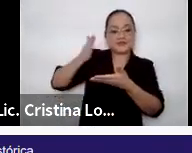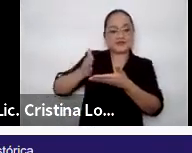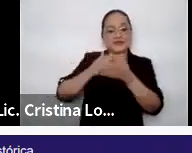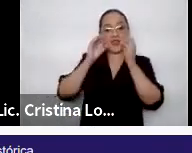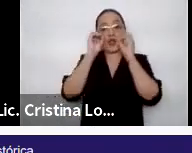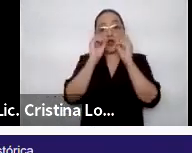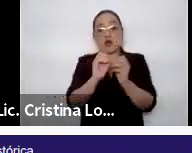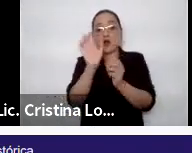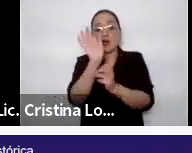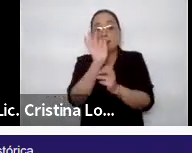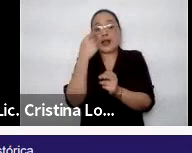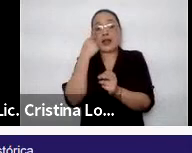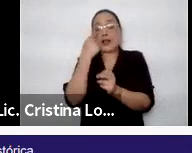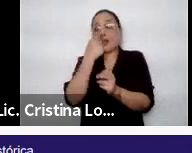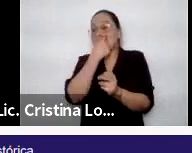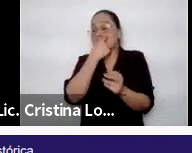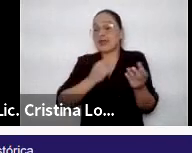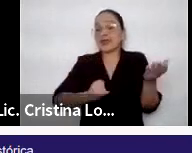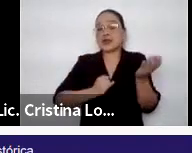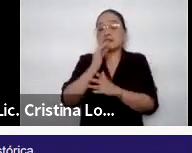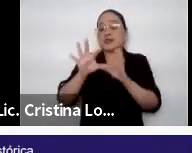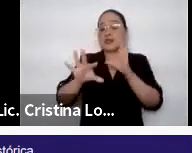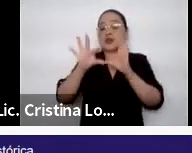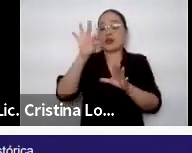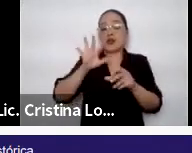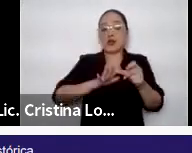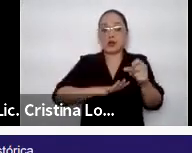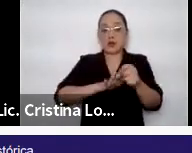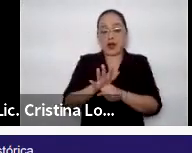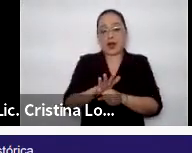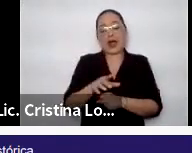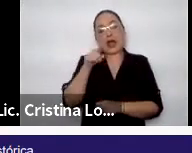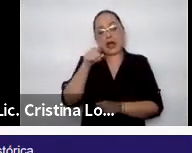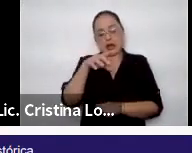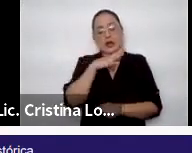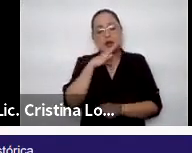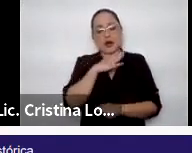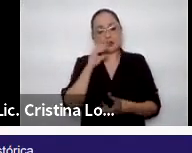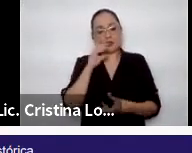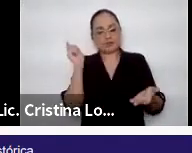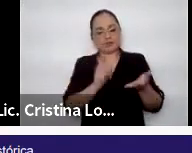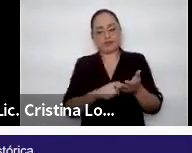a una página determinada. En este caso,